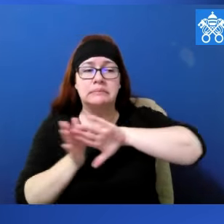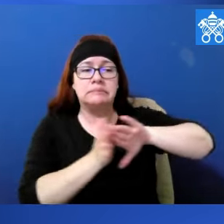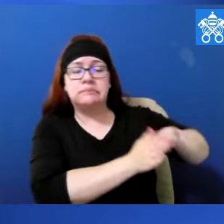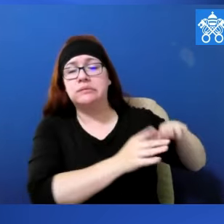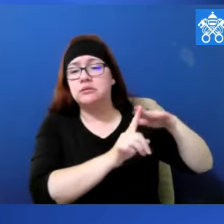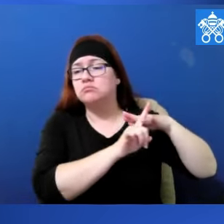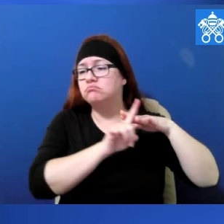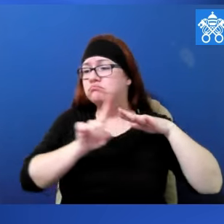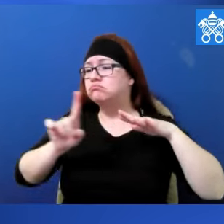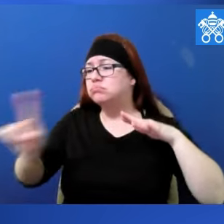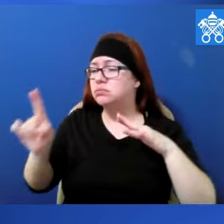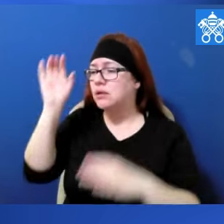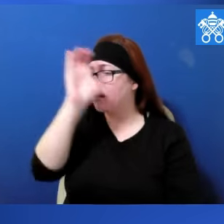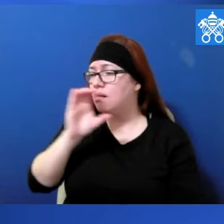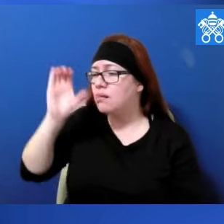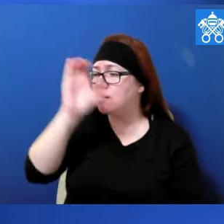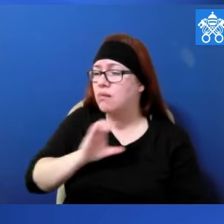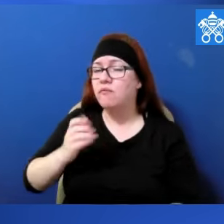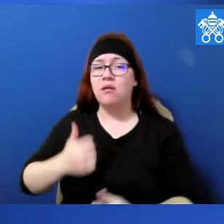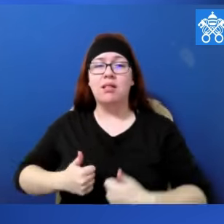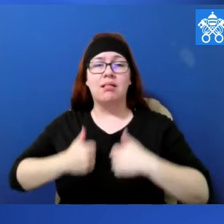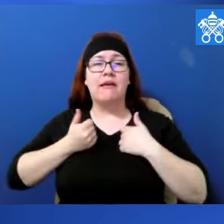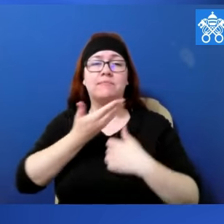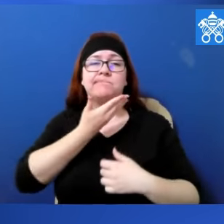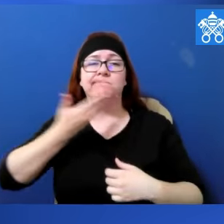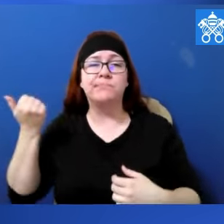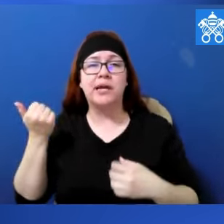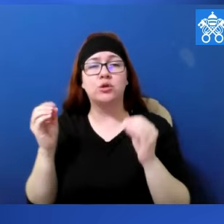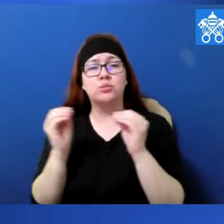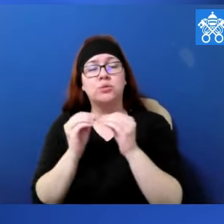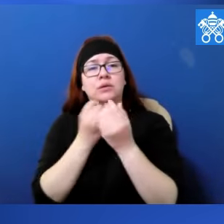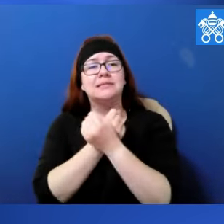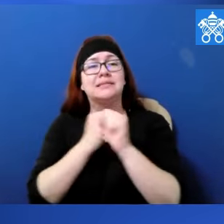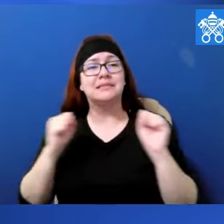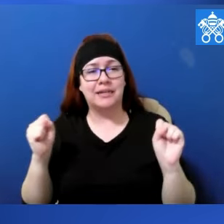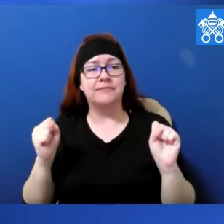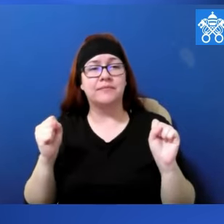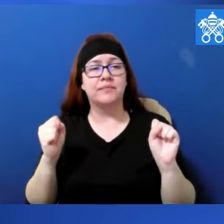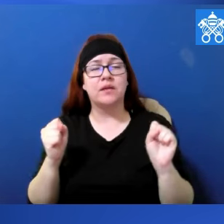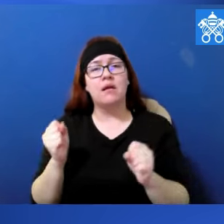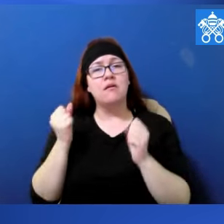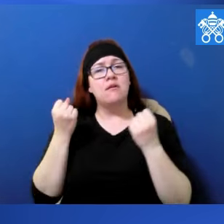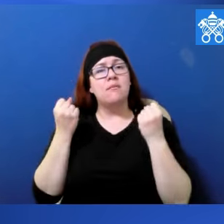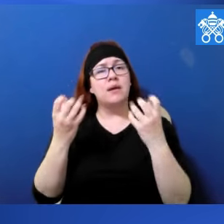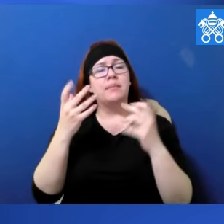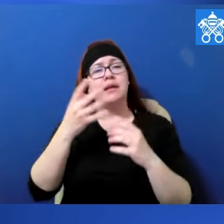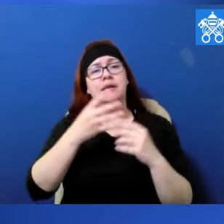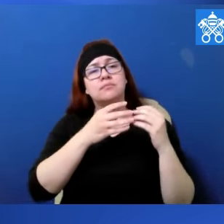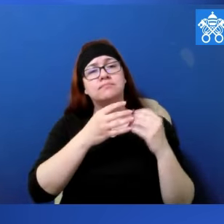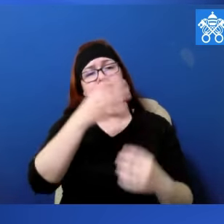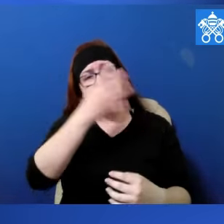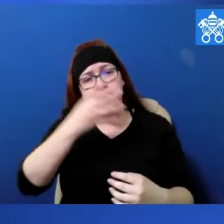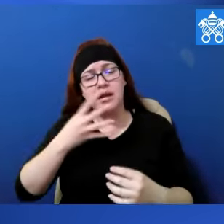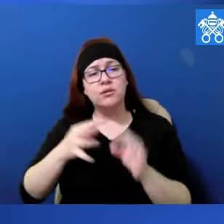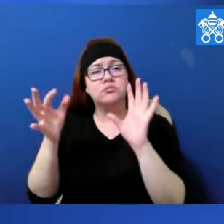poder vivir en paz y con mayor seguridad. En los testimonios de migrantes que he escuchado se